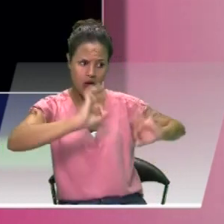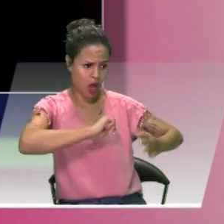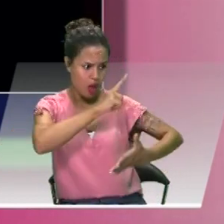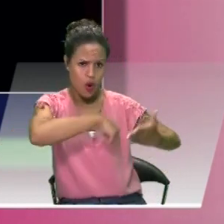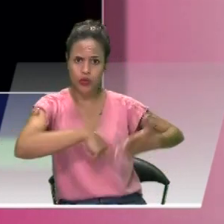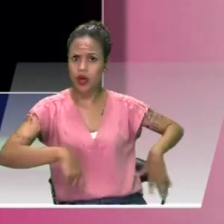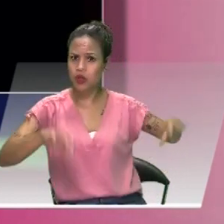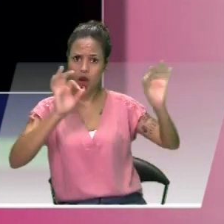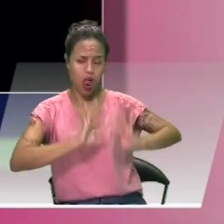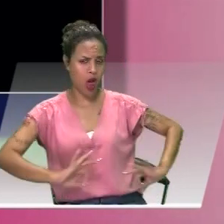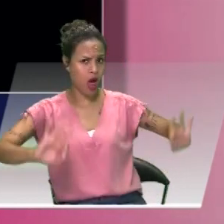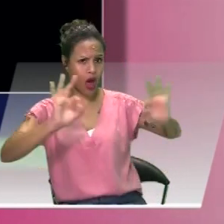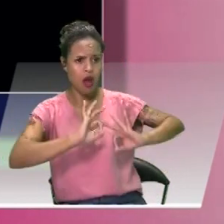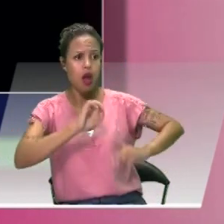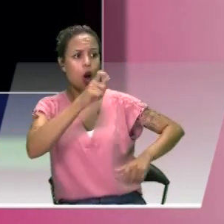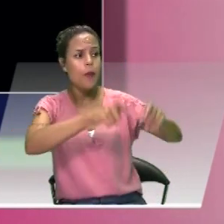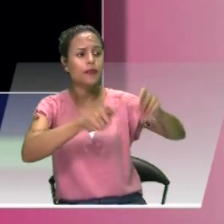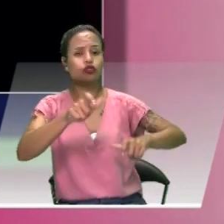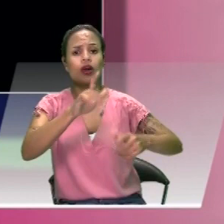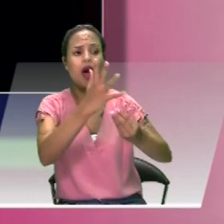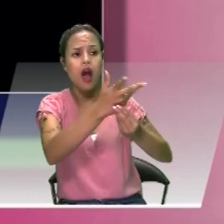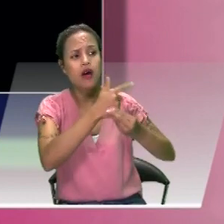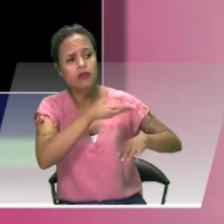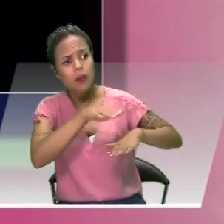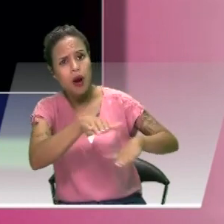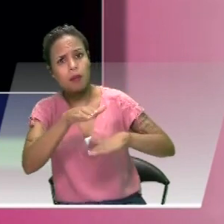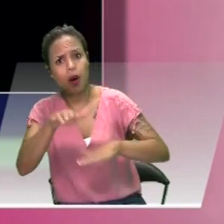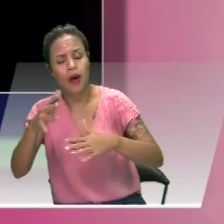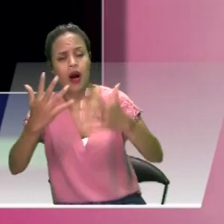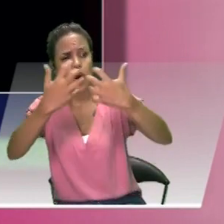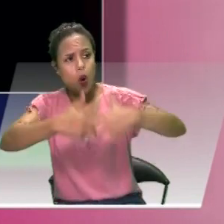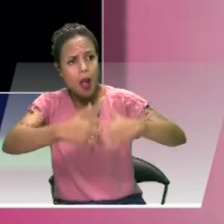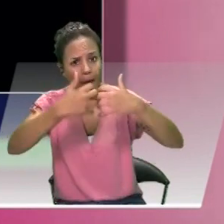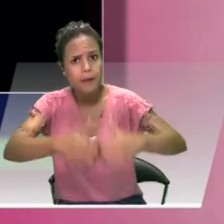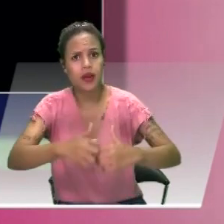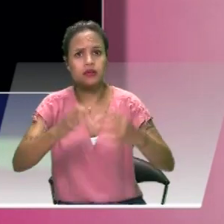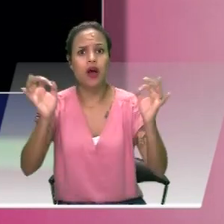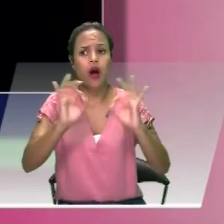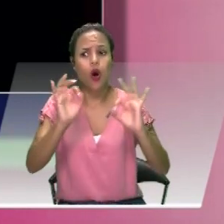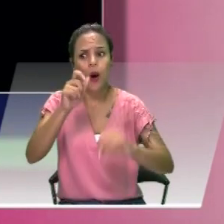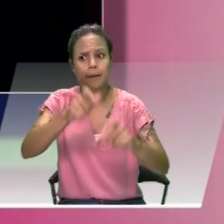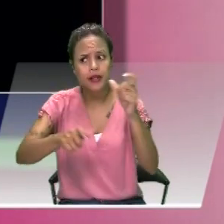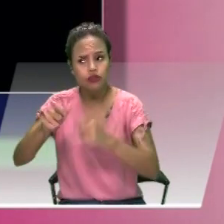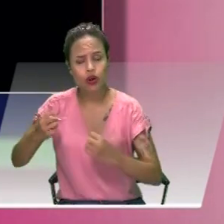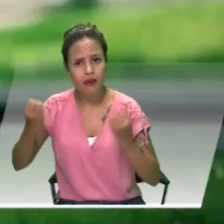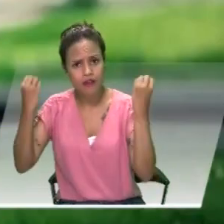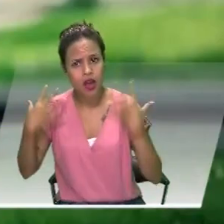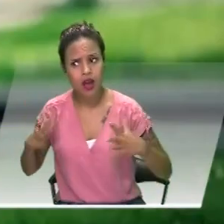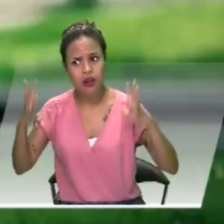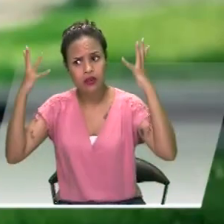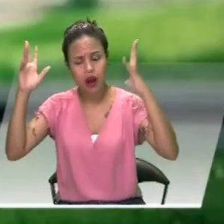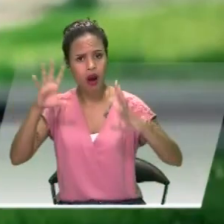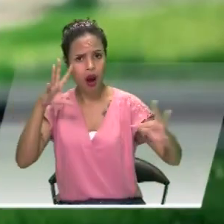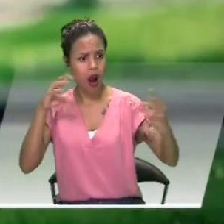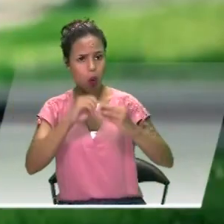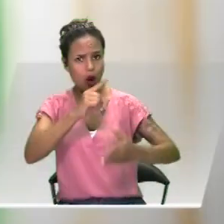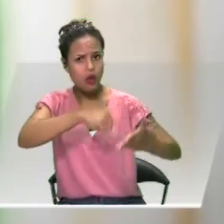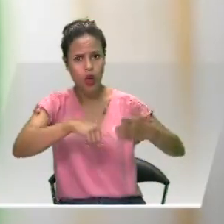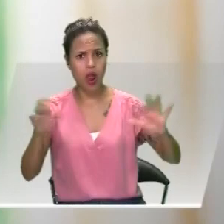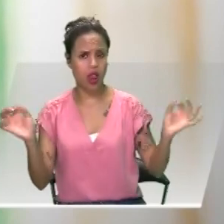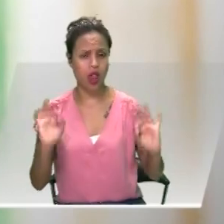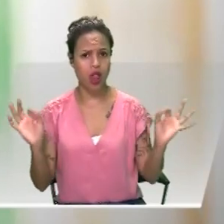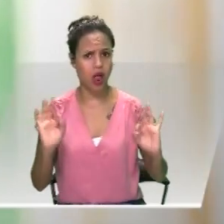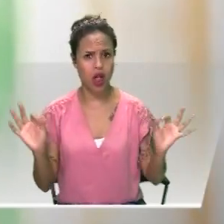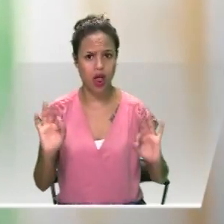ningún representante artístico, empresario o promotor de evento de la Feria de las Flores. Para este evento en particular y que ni